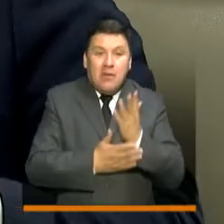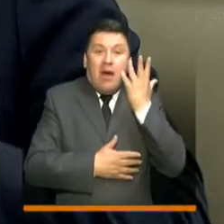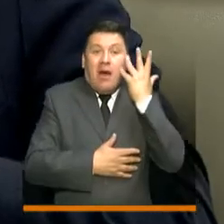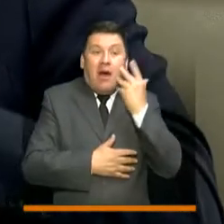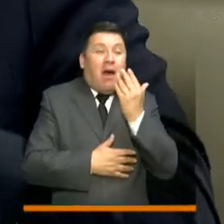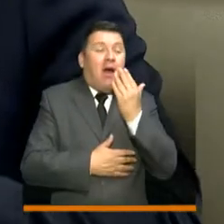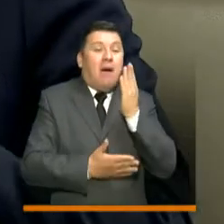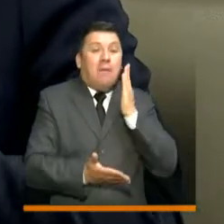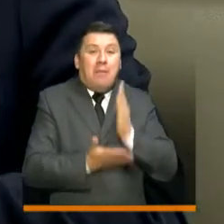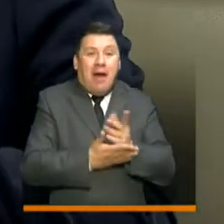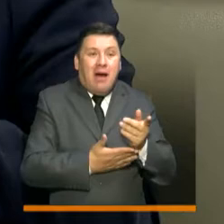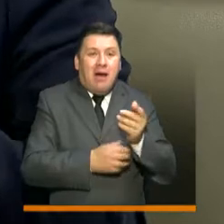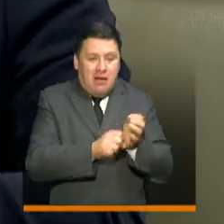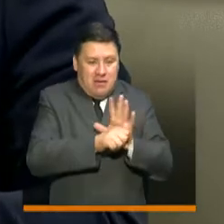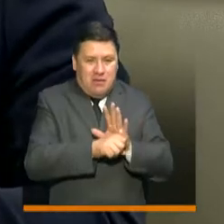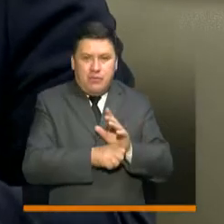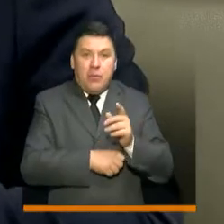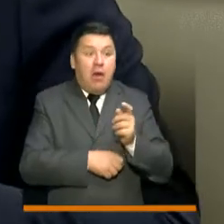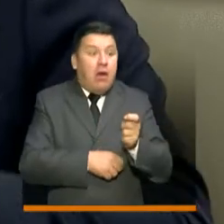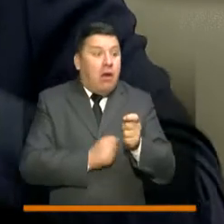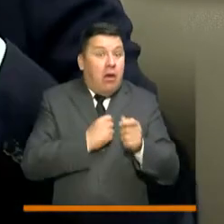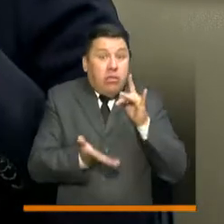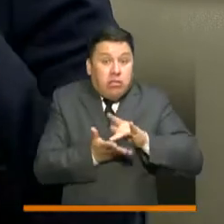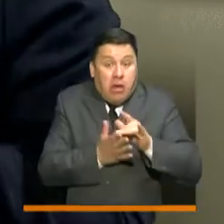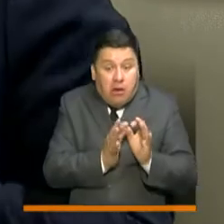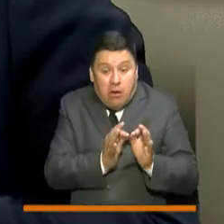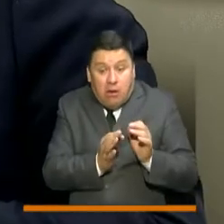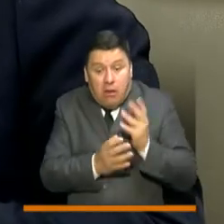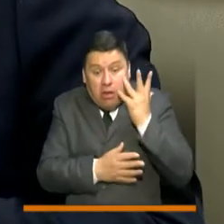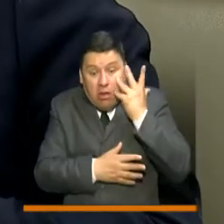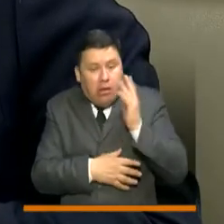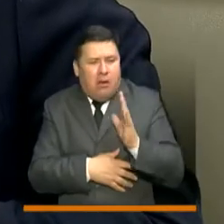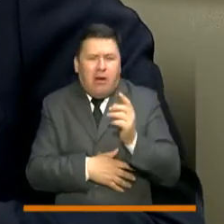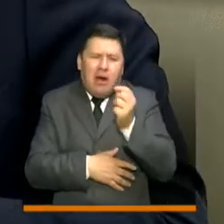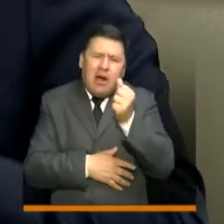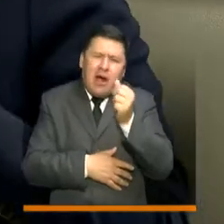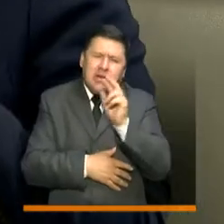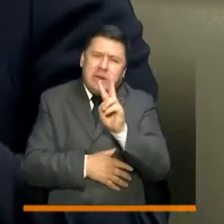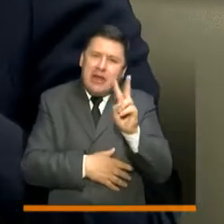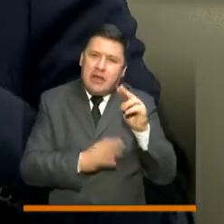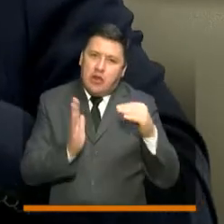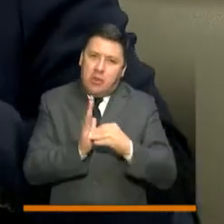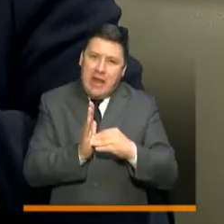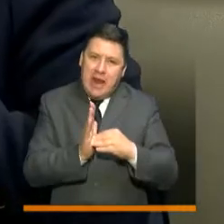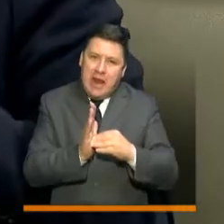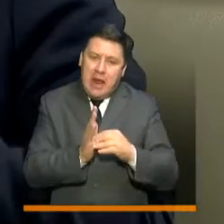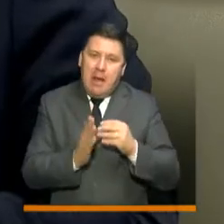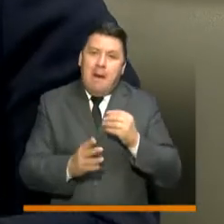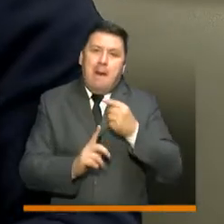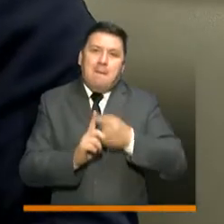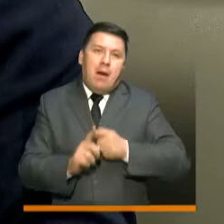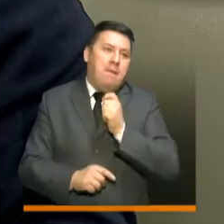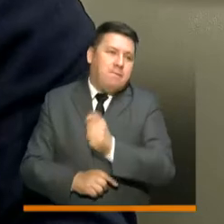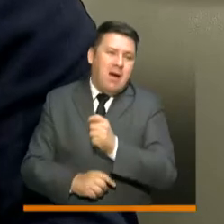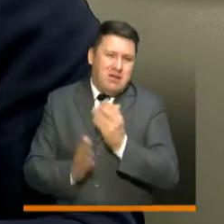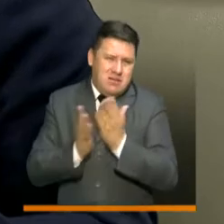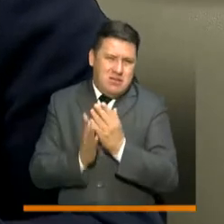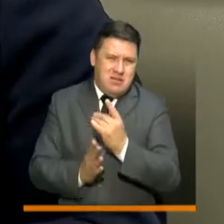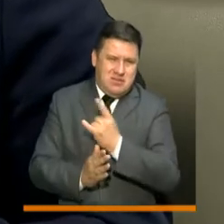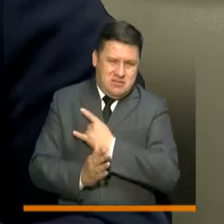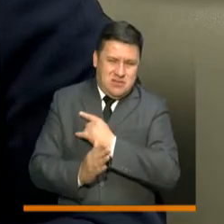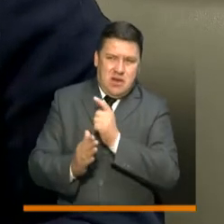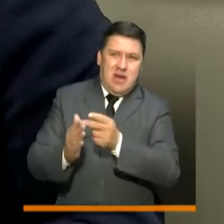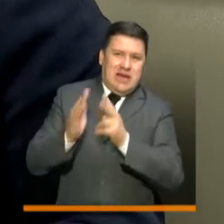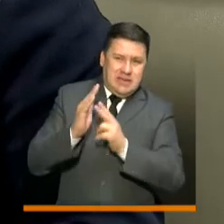sanitaria es decir no deben estos beneficiarios que son casi 22 mil pagar la cuota que tiene prevista con ese